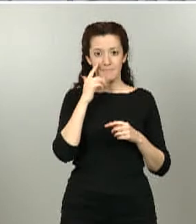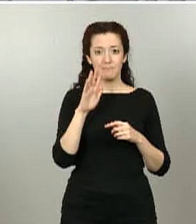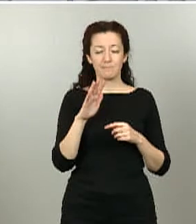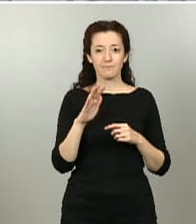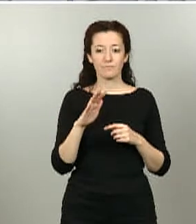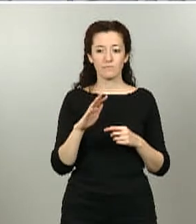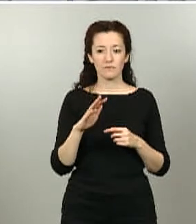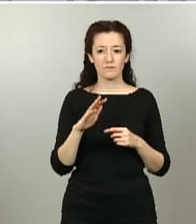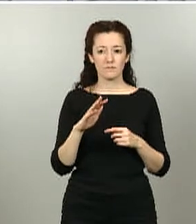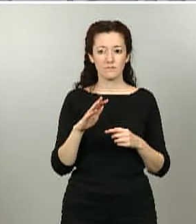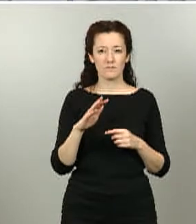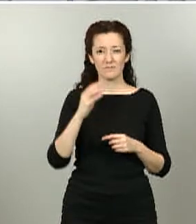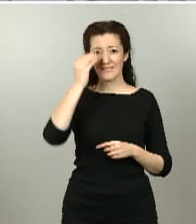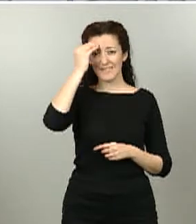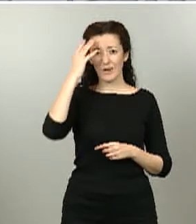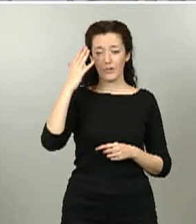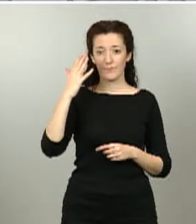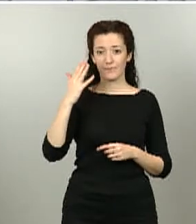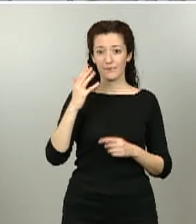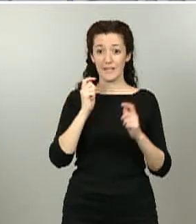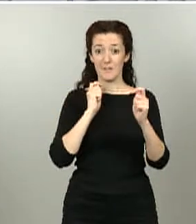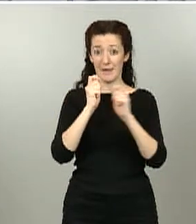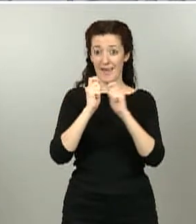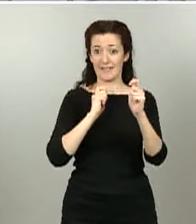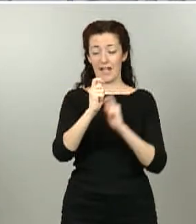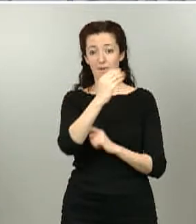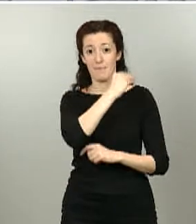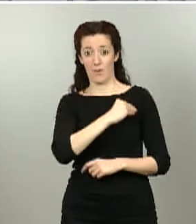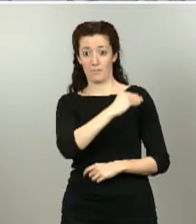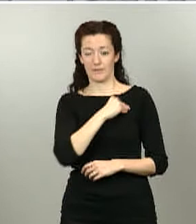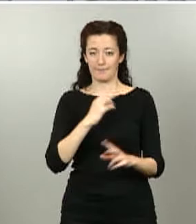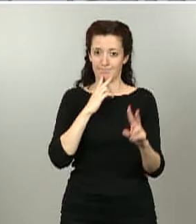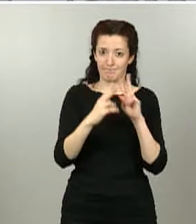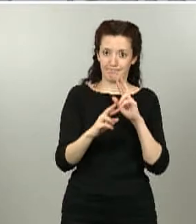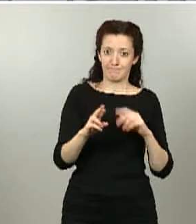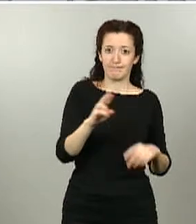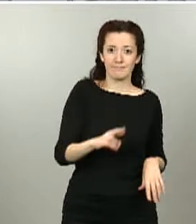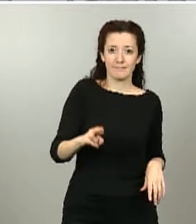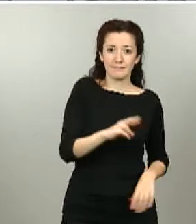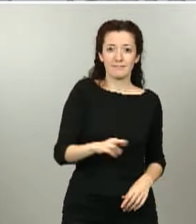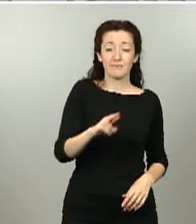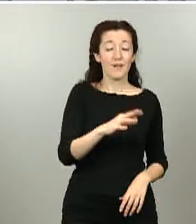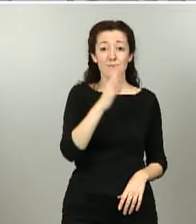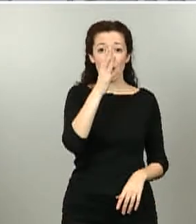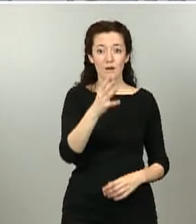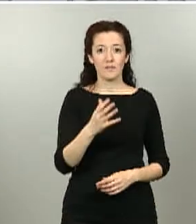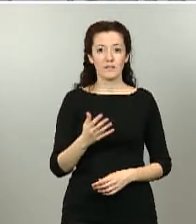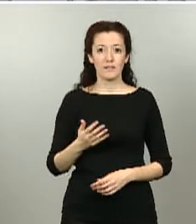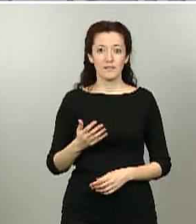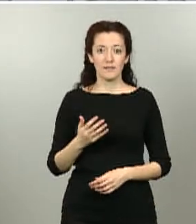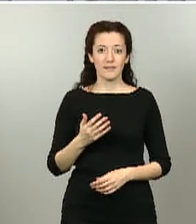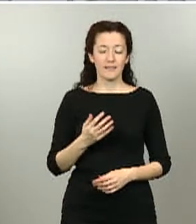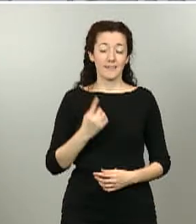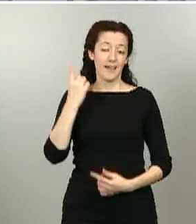en las ruedas de prensa con cierta frecuencia, porque muchas veces a los epidemiólogos, a